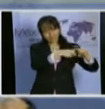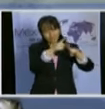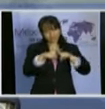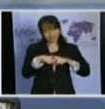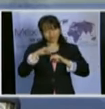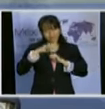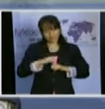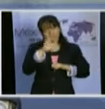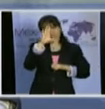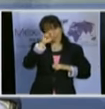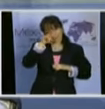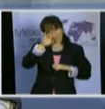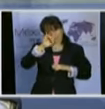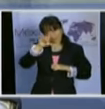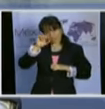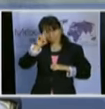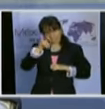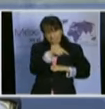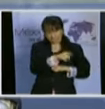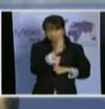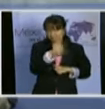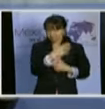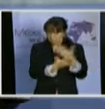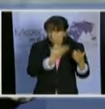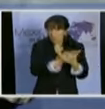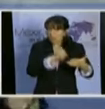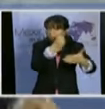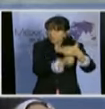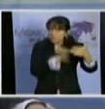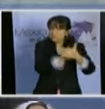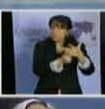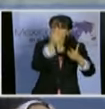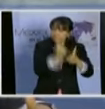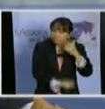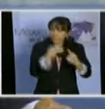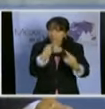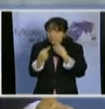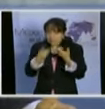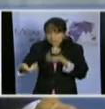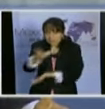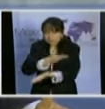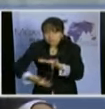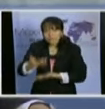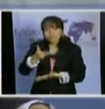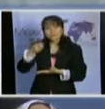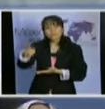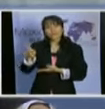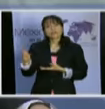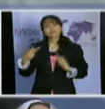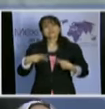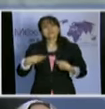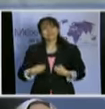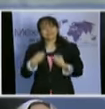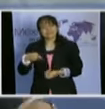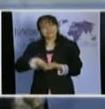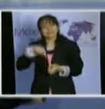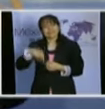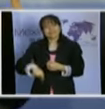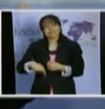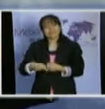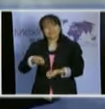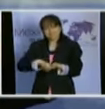del diálogo con la sociedad civil. Lo que comentaré es una construcción colectiva para muchos de los aquí presentes,